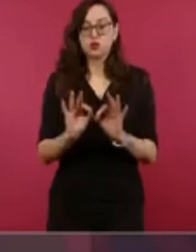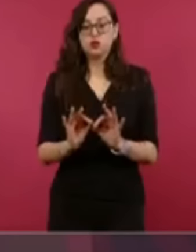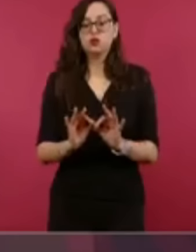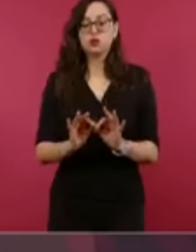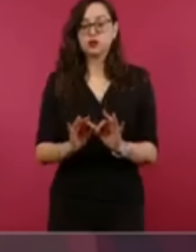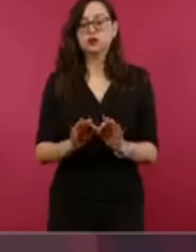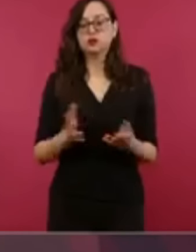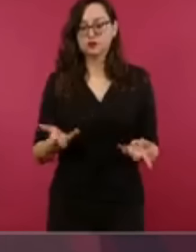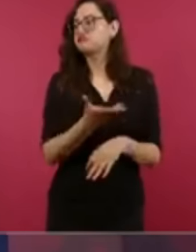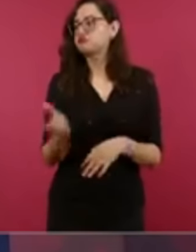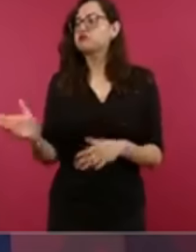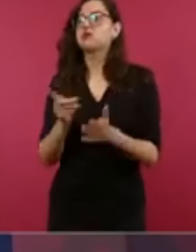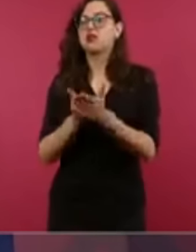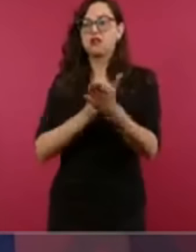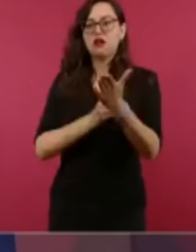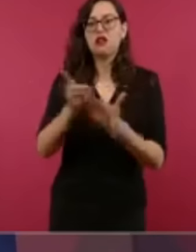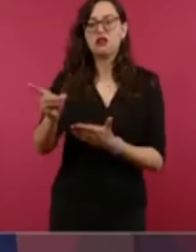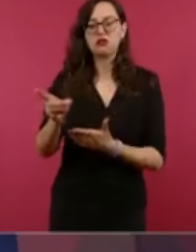de los trabajadores. Y